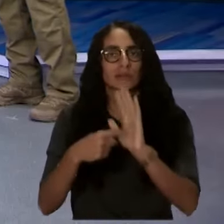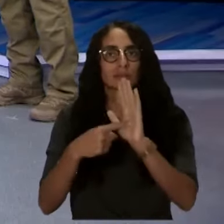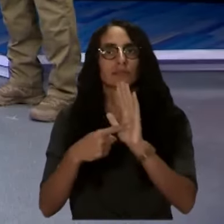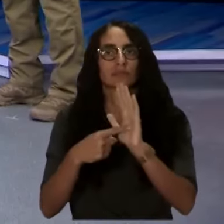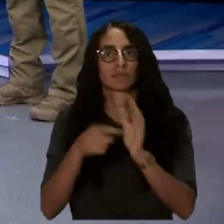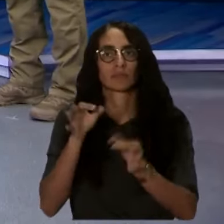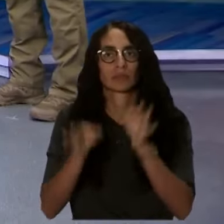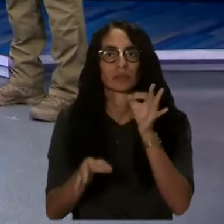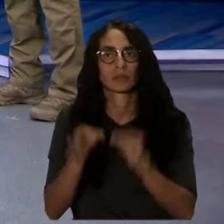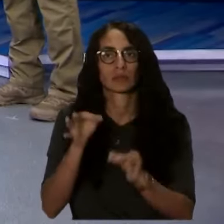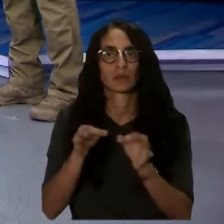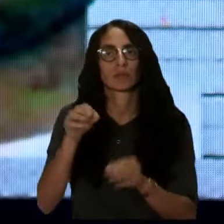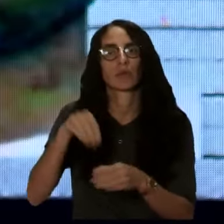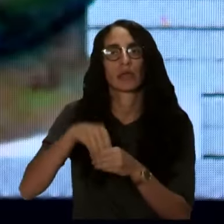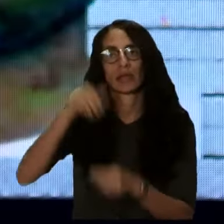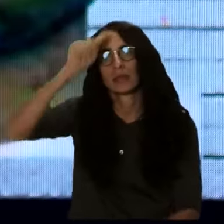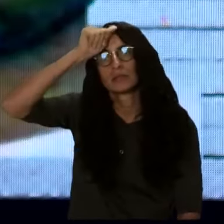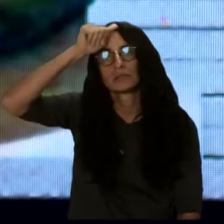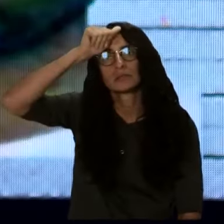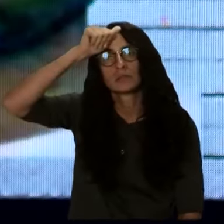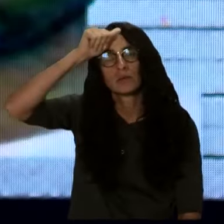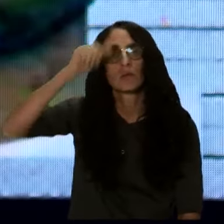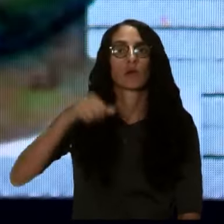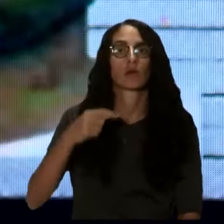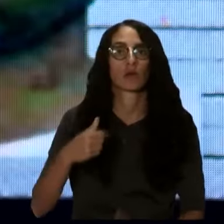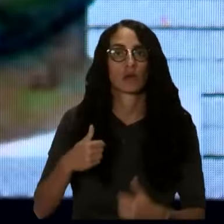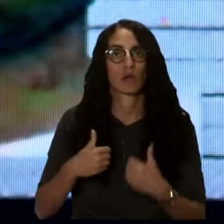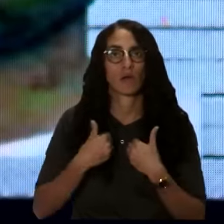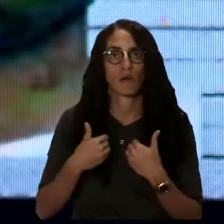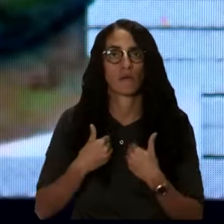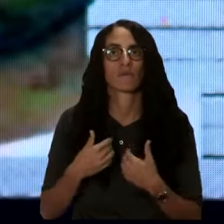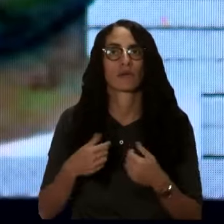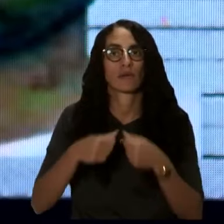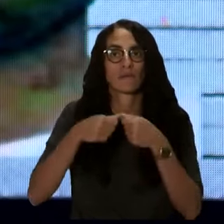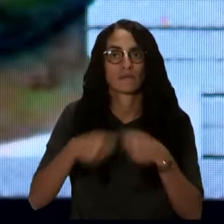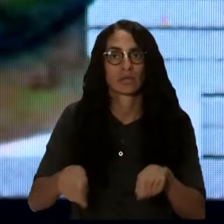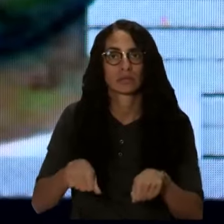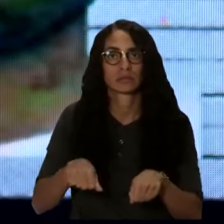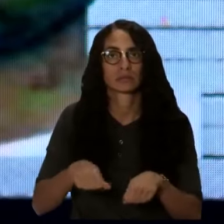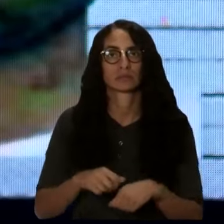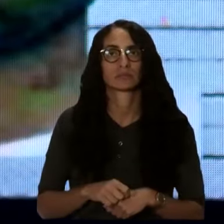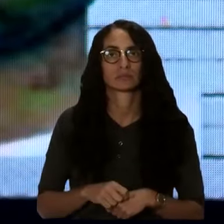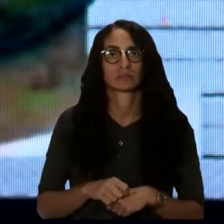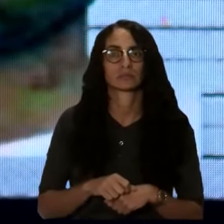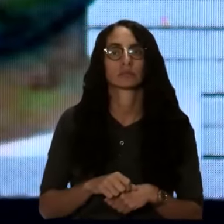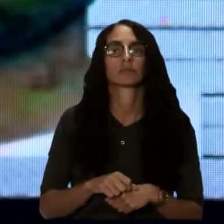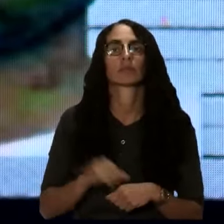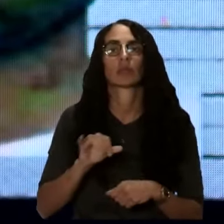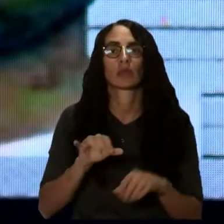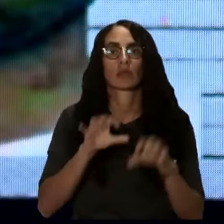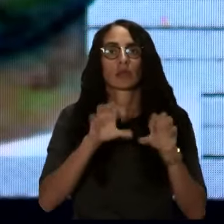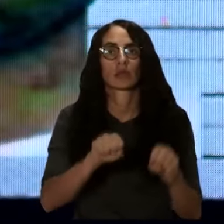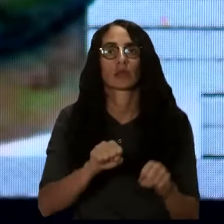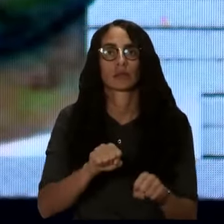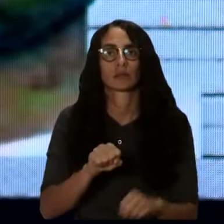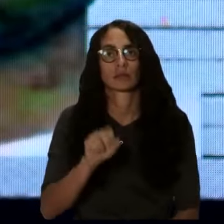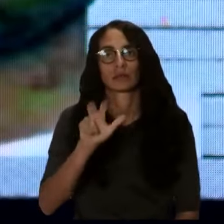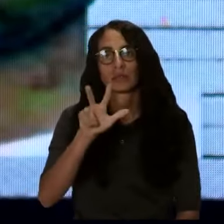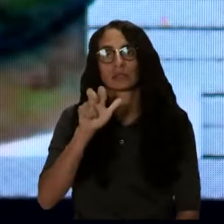el tribunal de de arbo y una juez determinó una fianza global expidiendo una orden de arresto con una fianza global